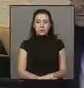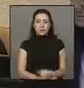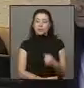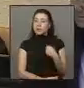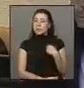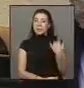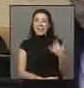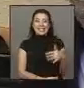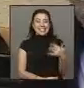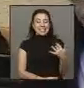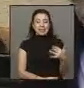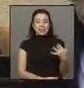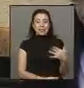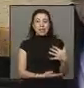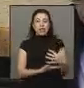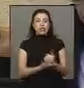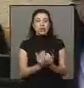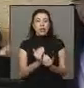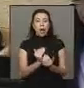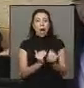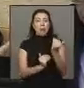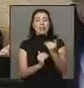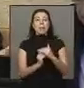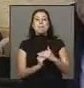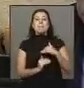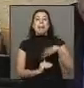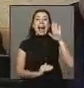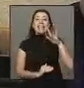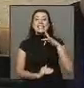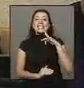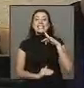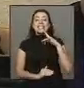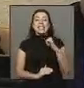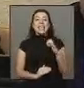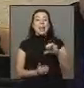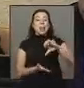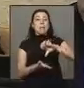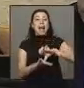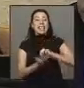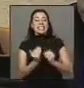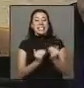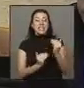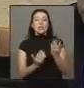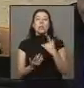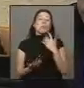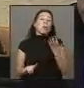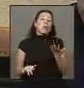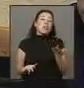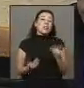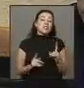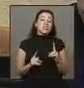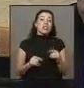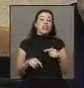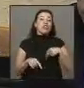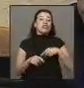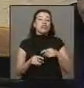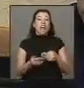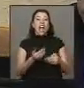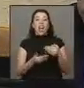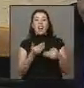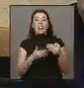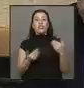lo más importante de todo es que los salarios crezcan más de lo que crece el país, porque si no, caminamos para